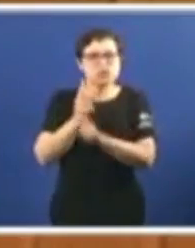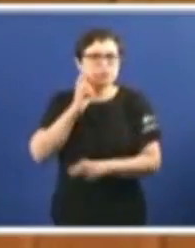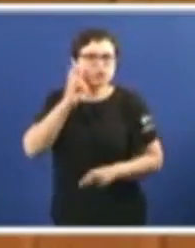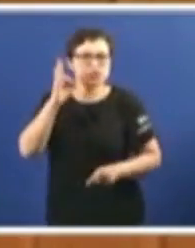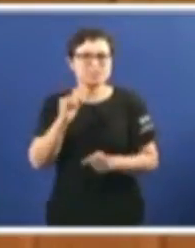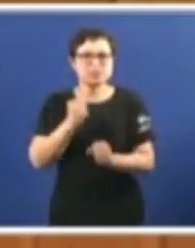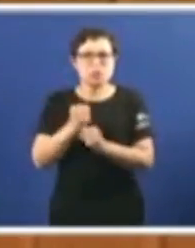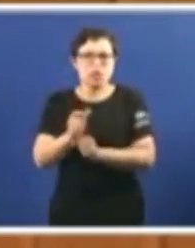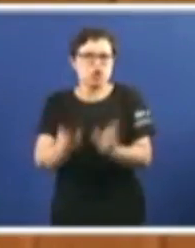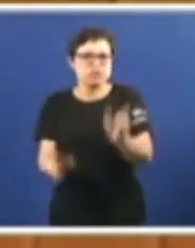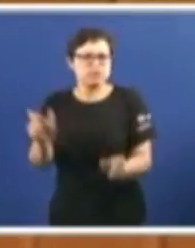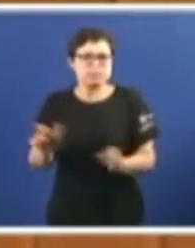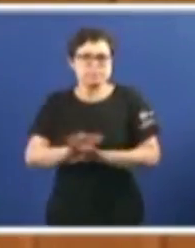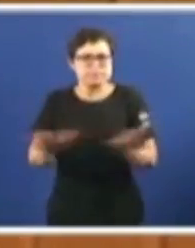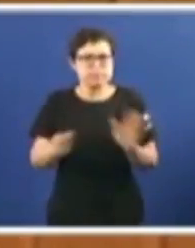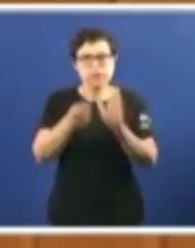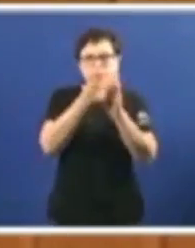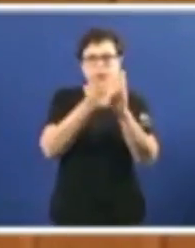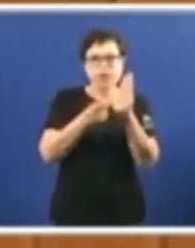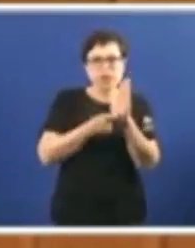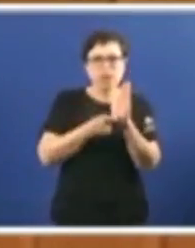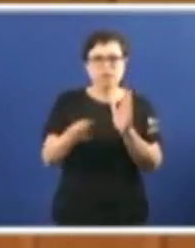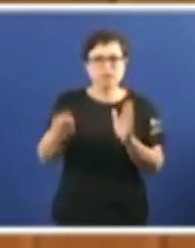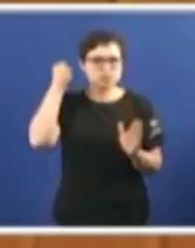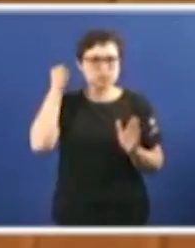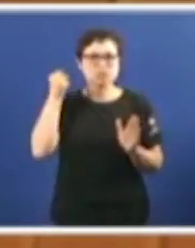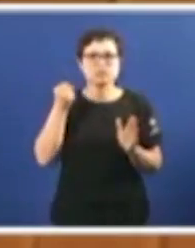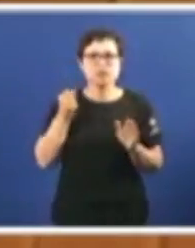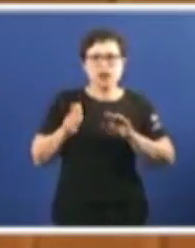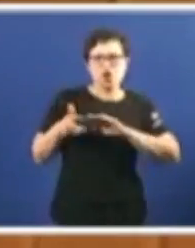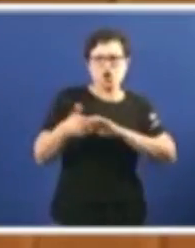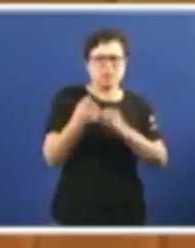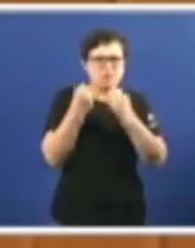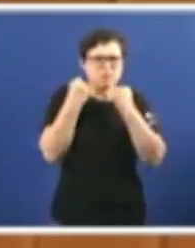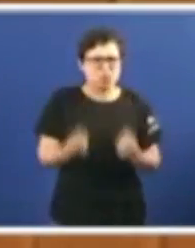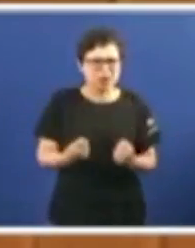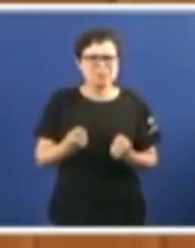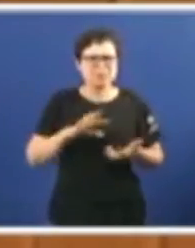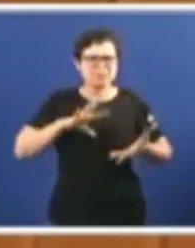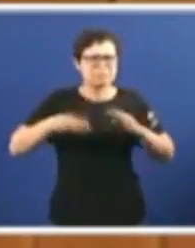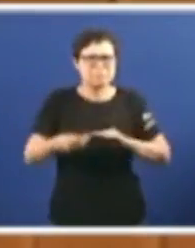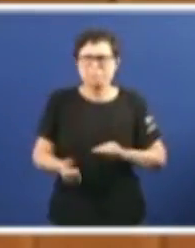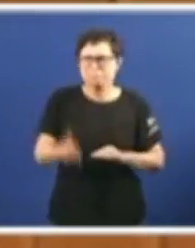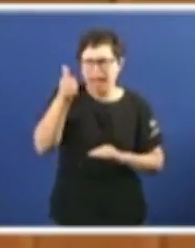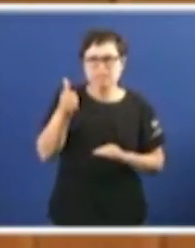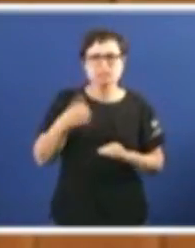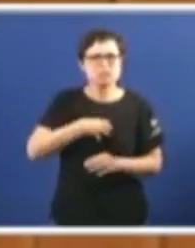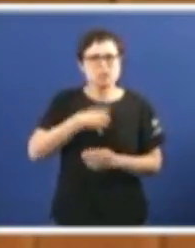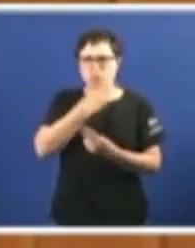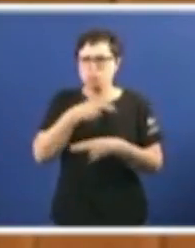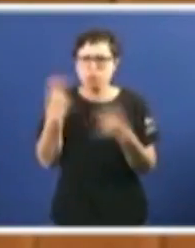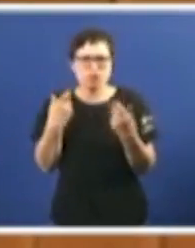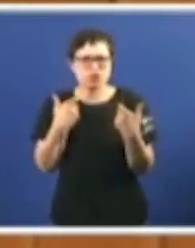traballadores e traballadoras. Todas as medidas austericidas de recortes salvaxes, sobre todo aplicados ao sector público